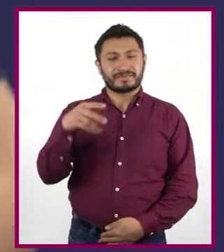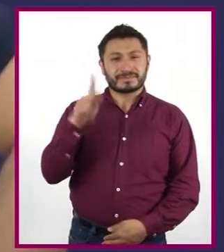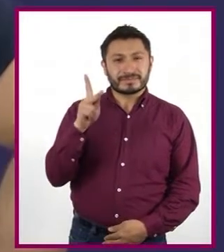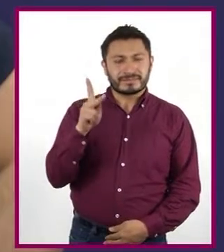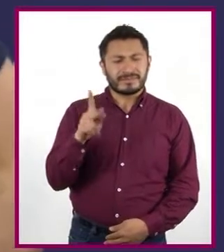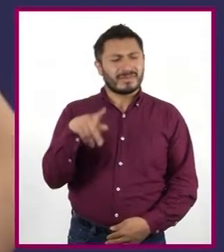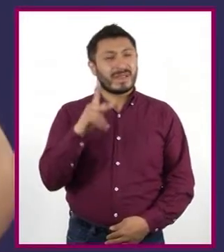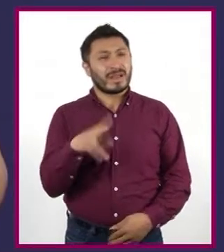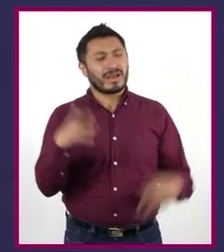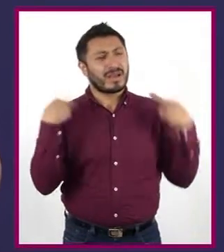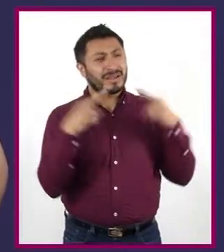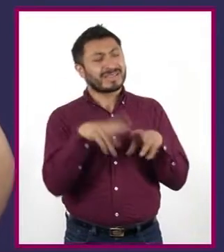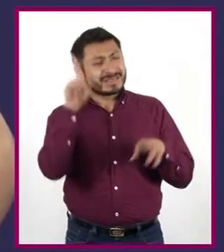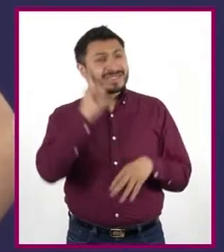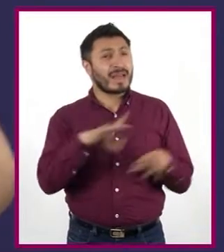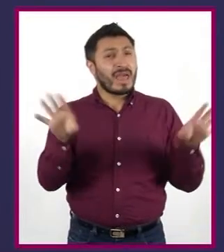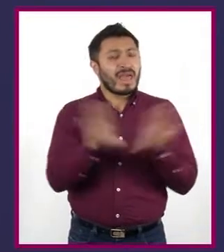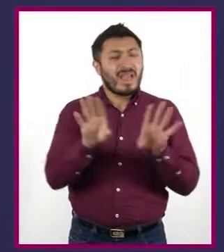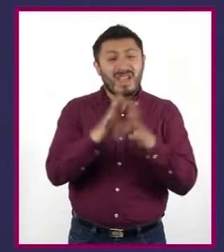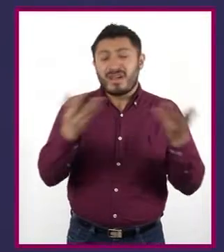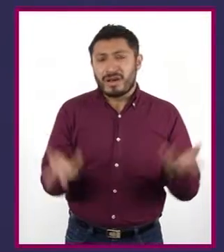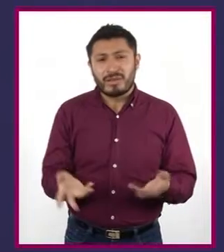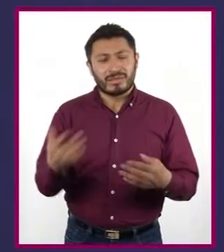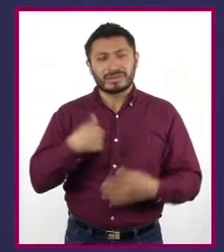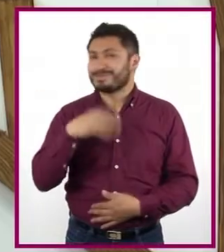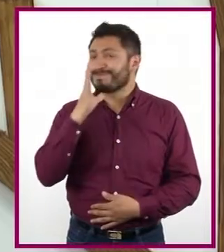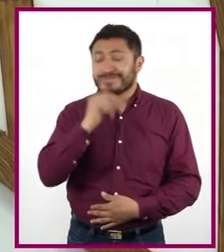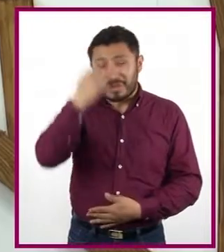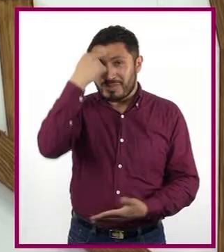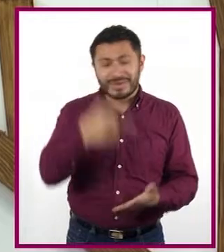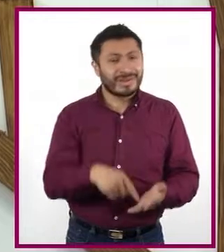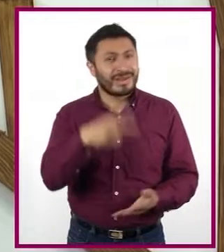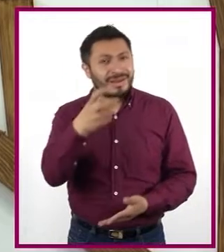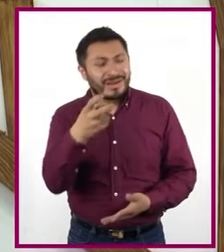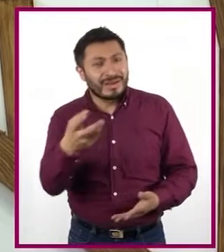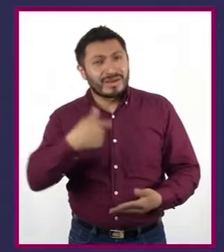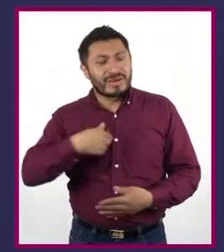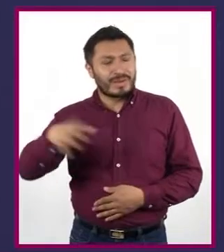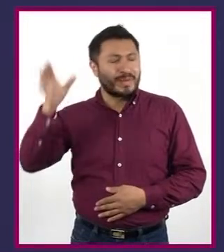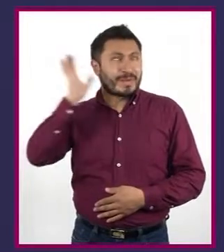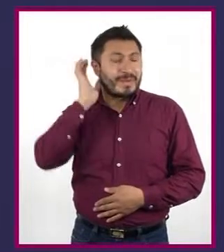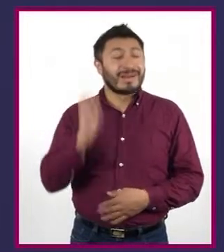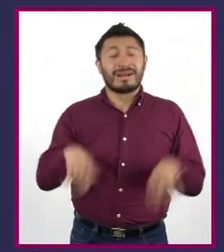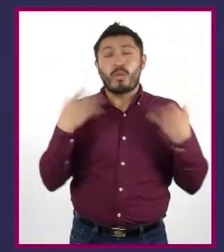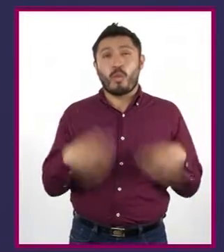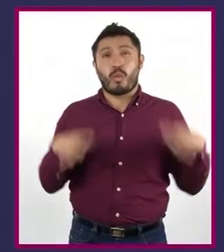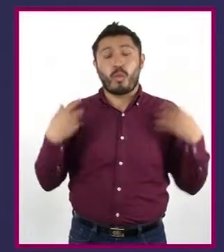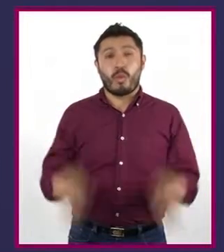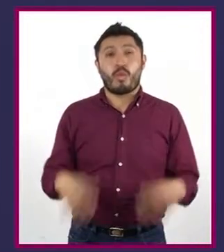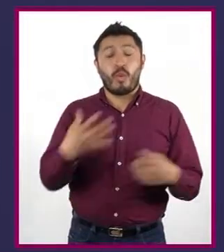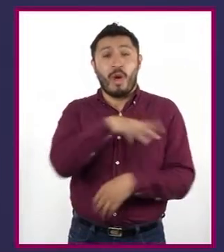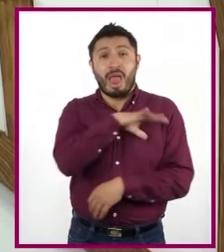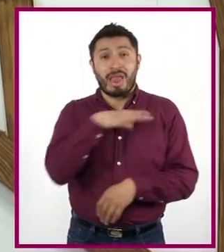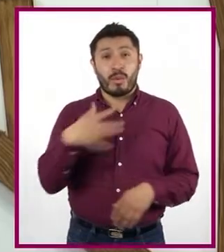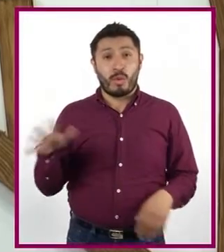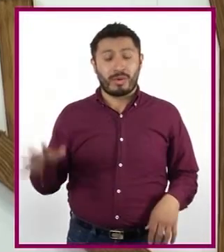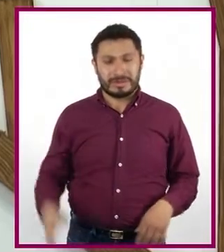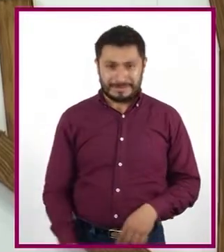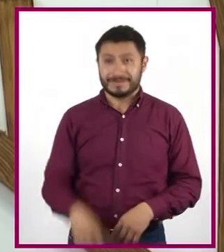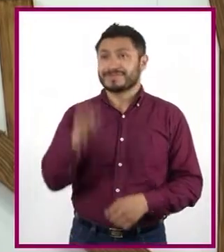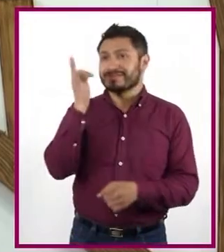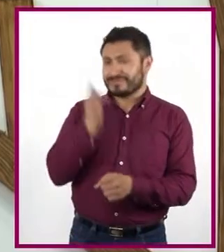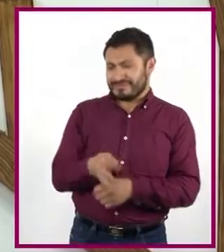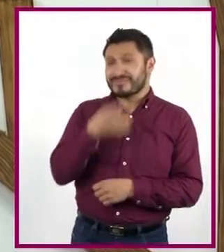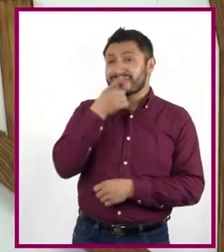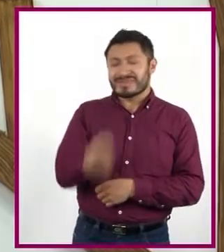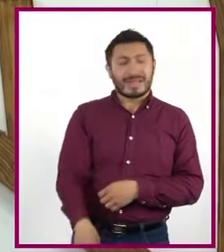Pero maestra, ¿cómo es posible? No puedo creer lo que acabo de escuchar. Es increíble. Déjame decirte